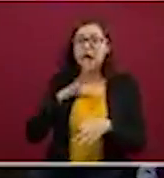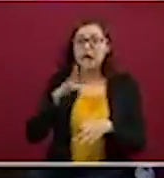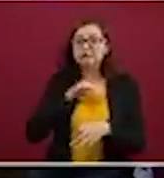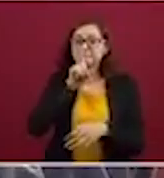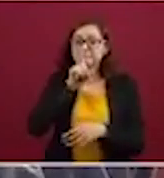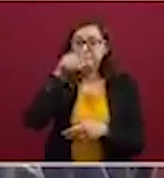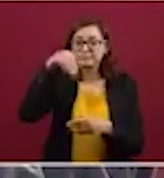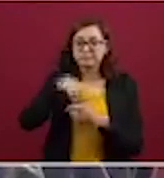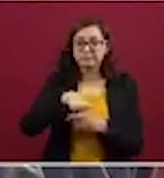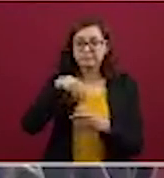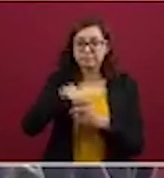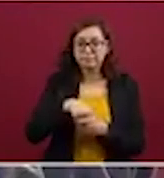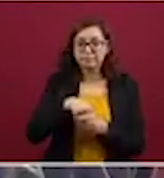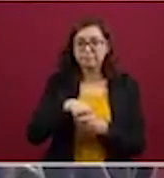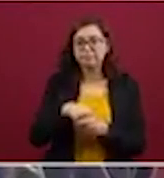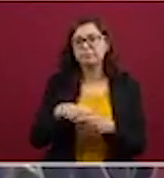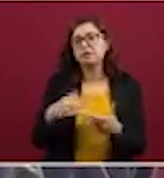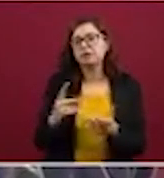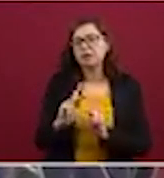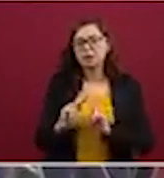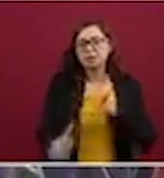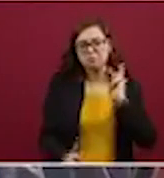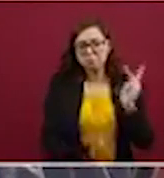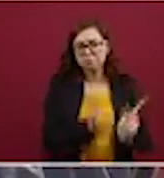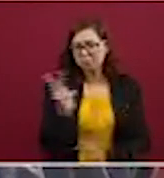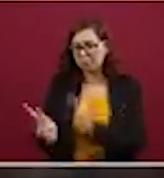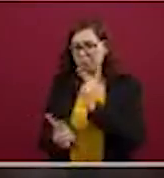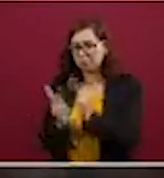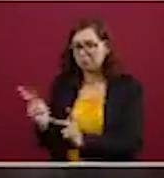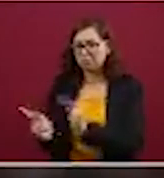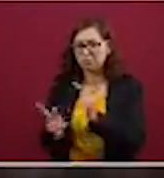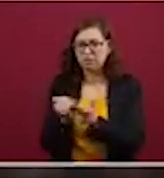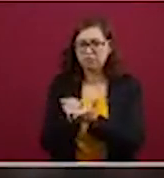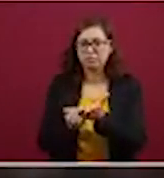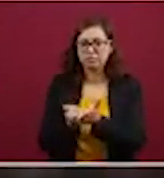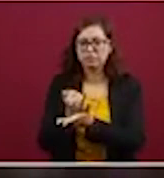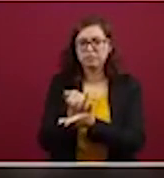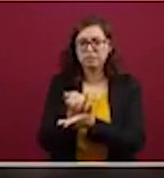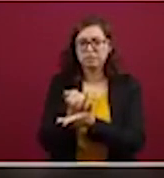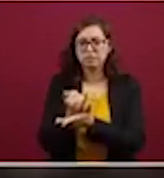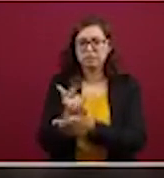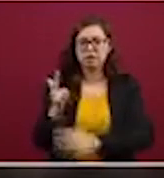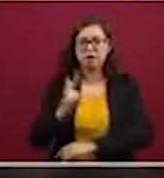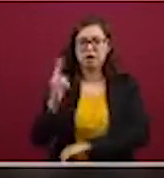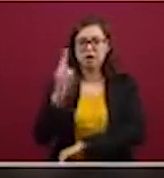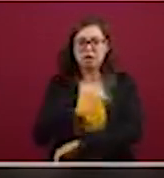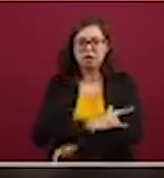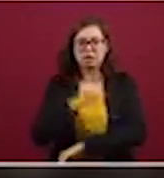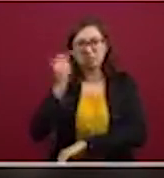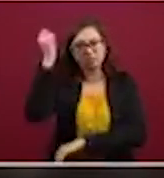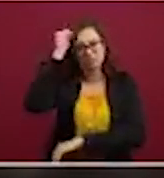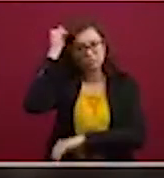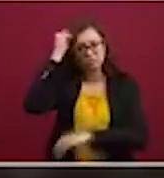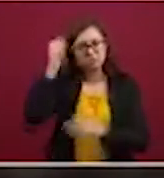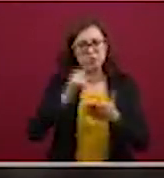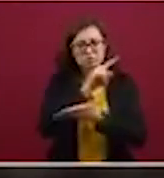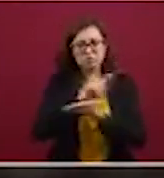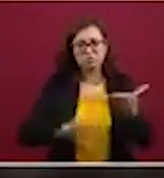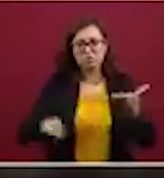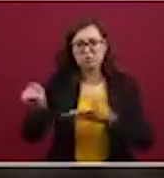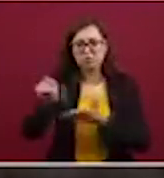realización de la consulta para este decidir la cancelación del aeropuerto en texcoco en